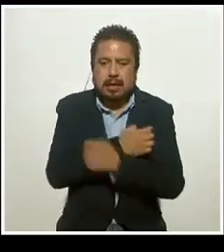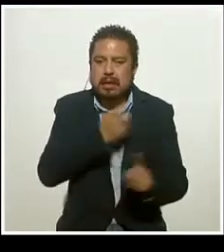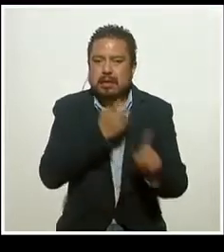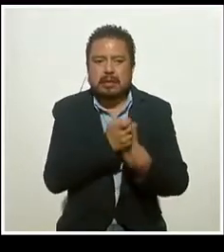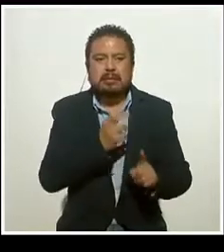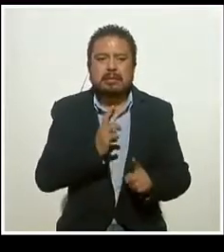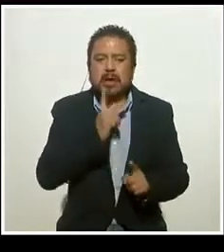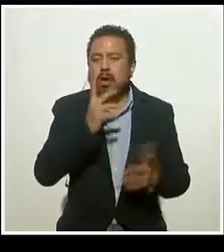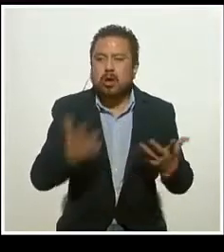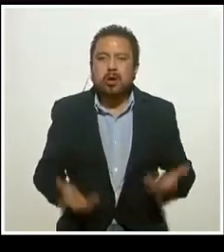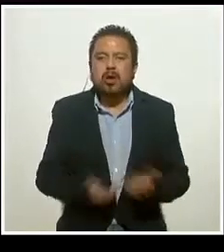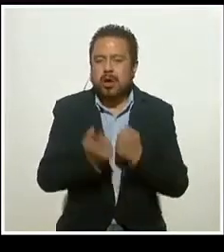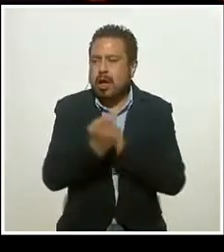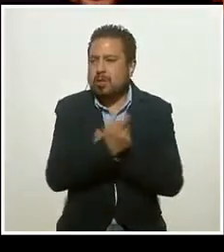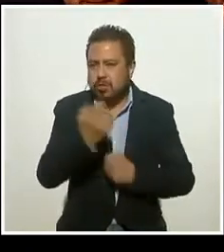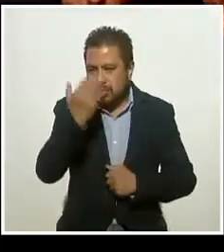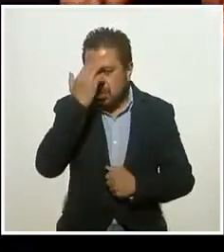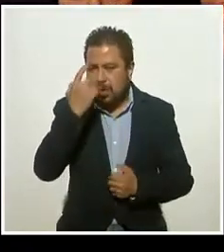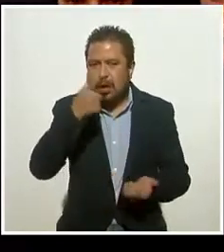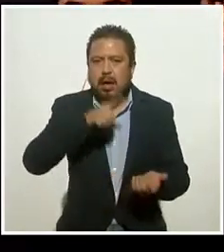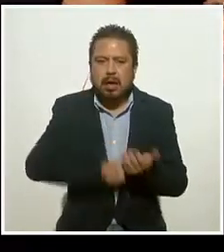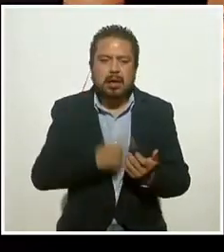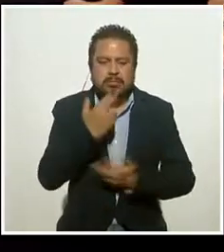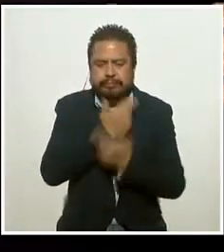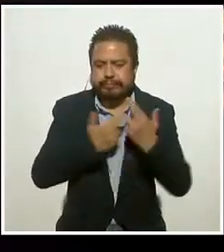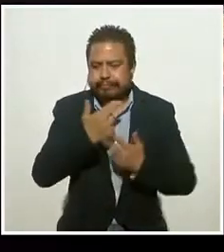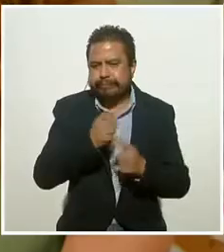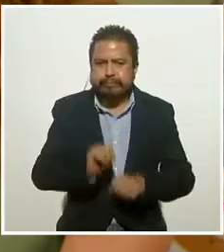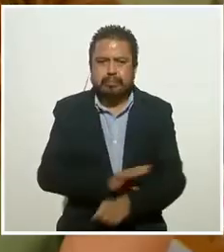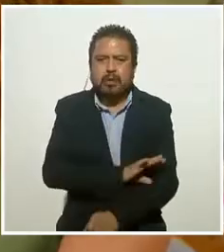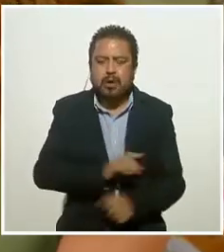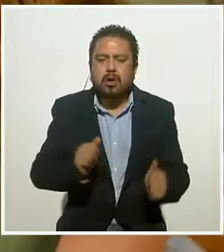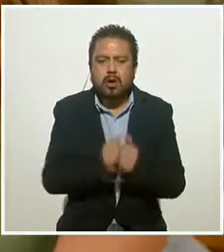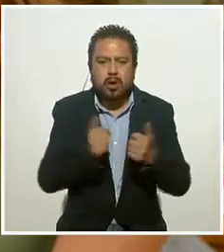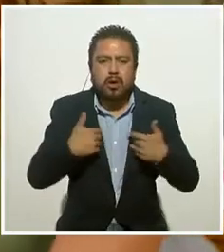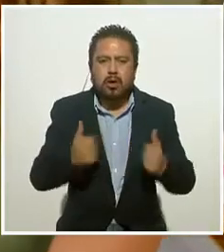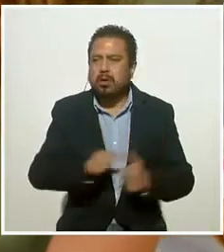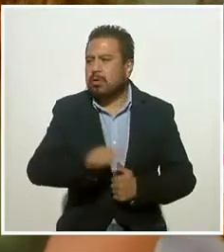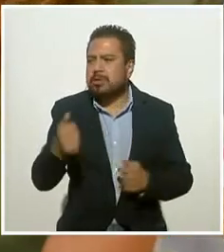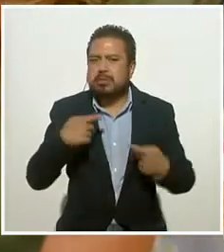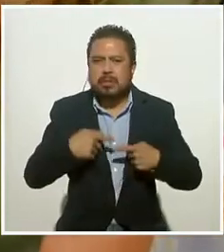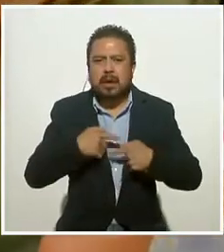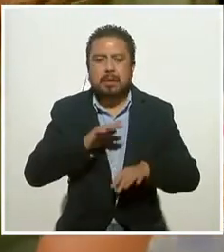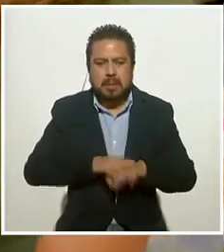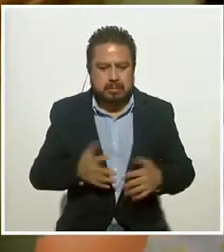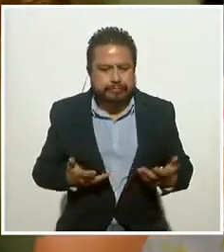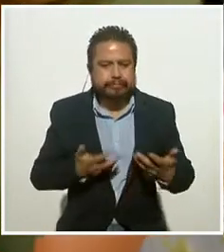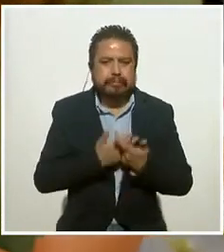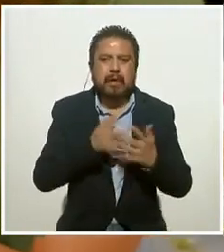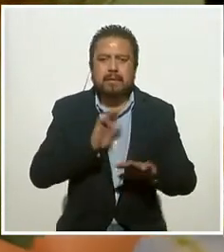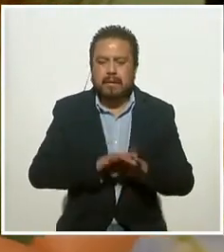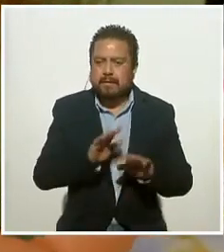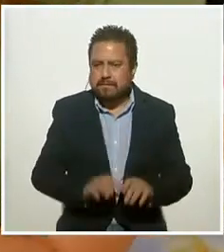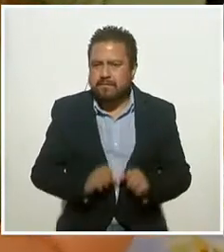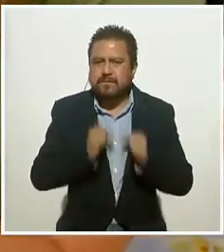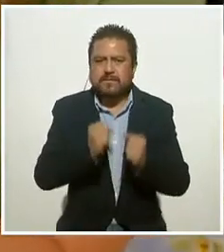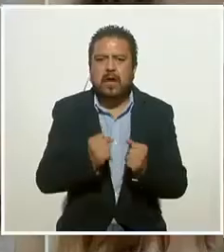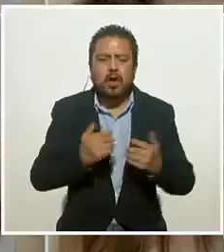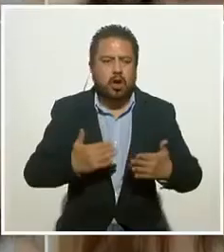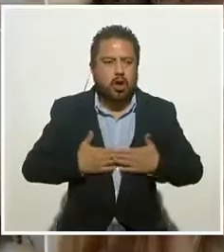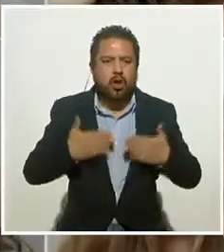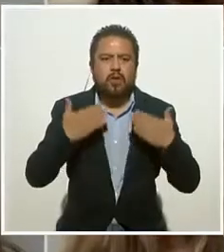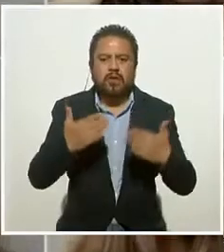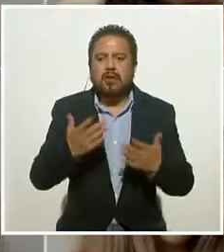pretende lograr el autoconocimiento, autorregular las emociones, comprender al otro de manera empática, fortalecer la autoconfianza